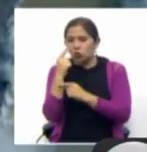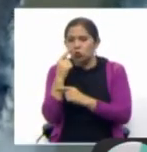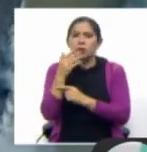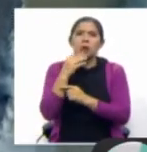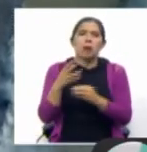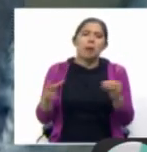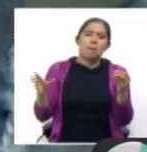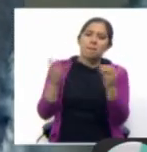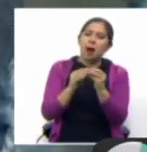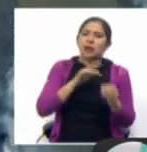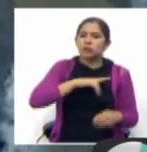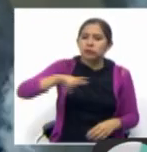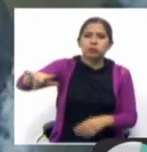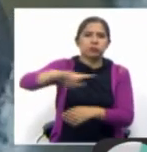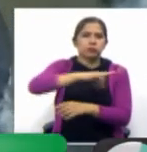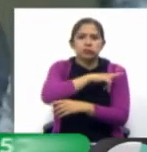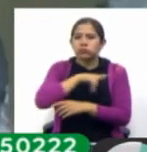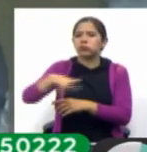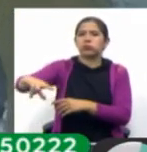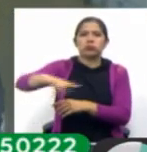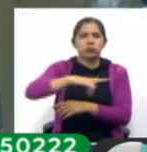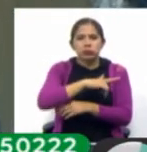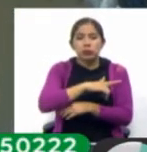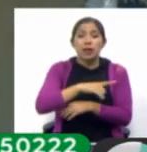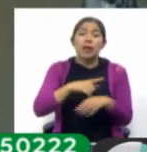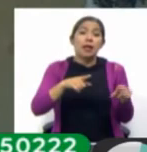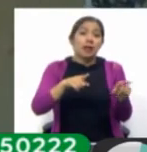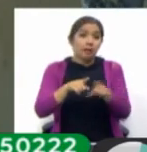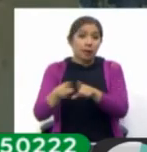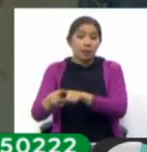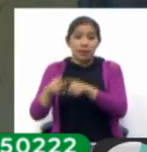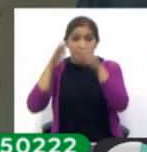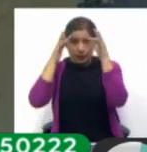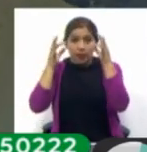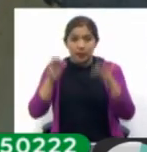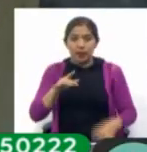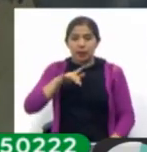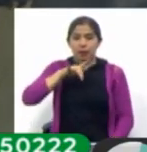se incremente el número de vuelos. Asimismo, se determinó que el avión